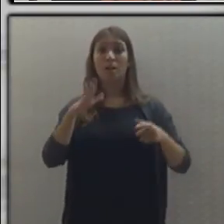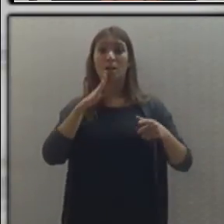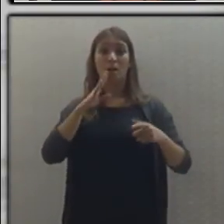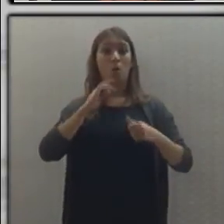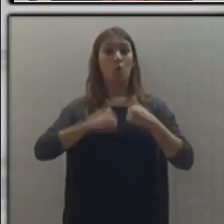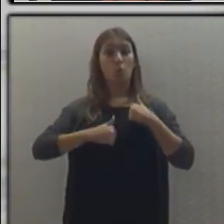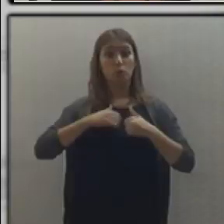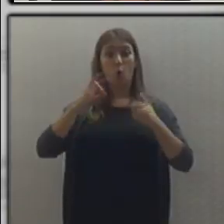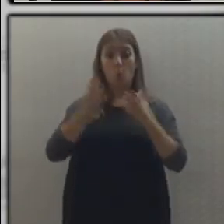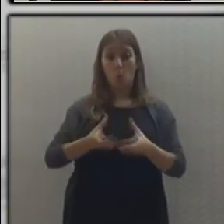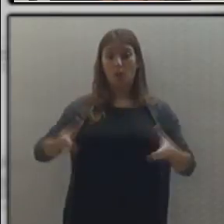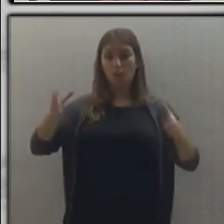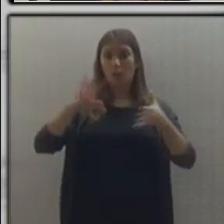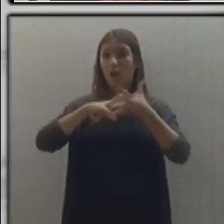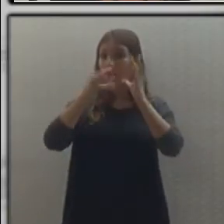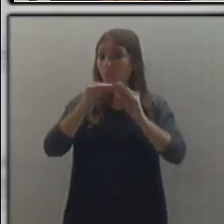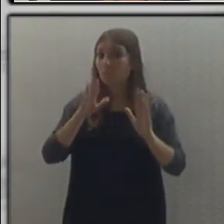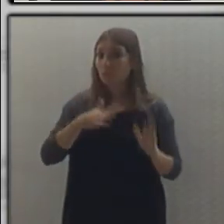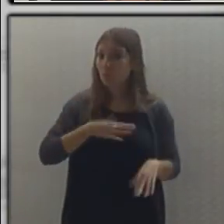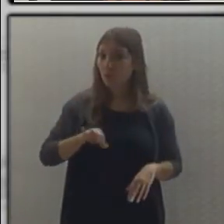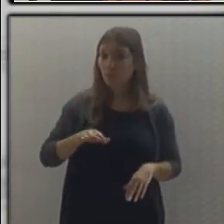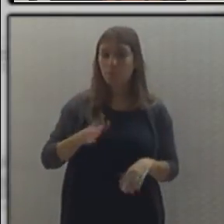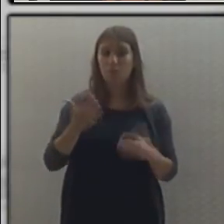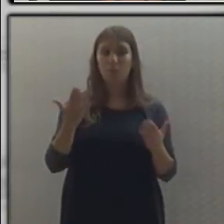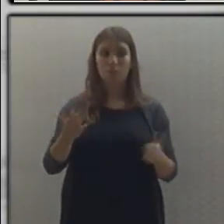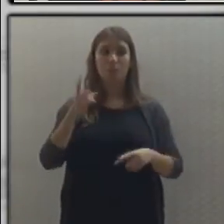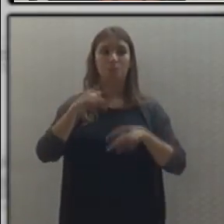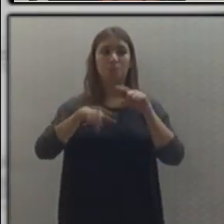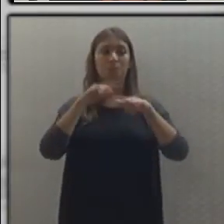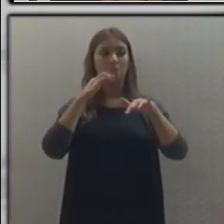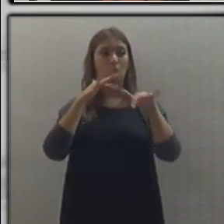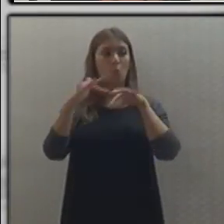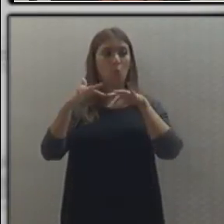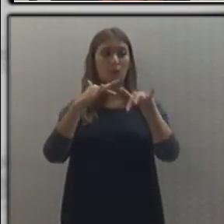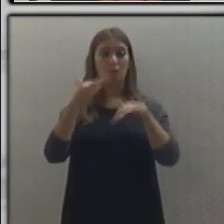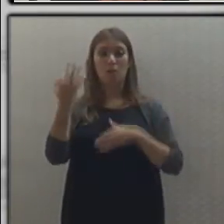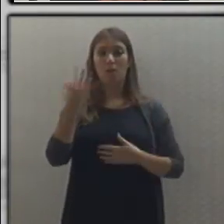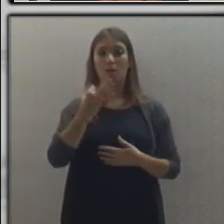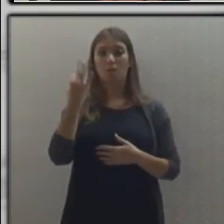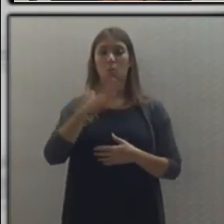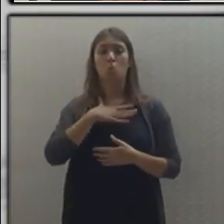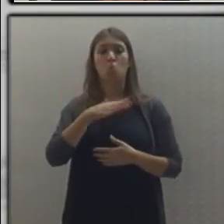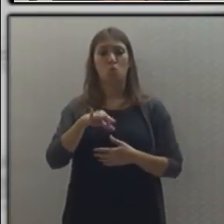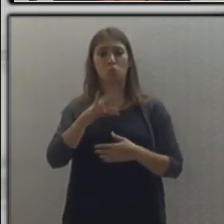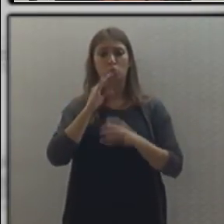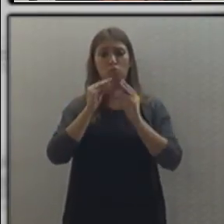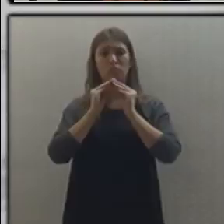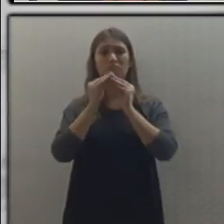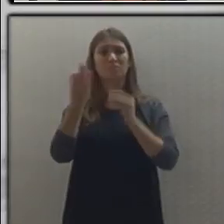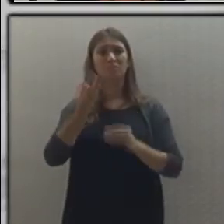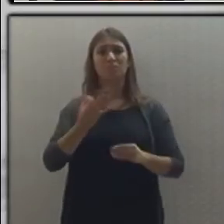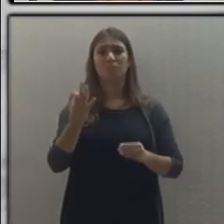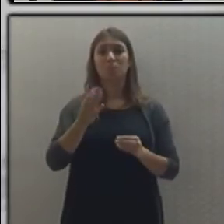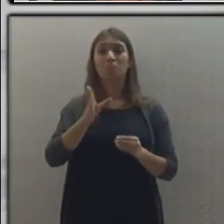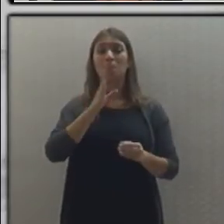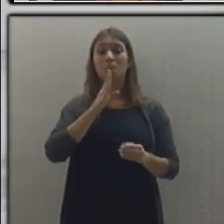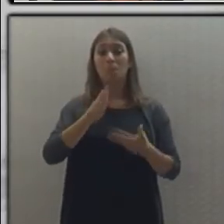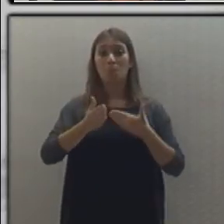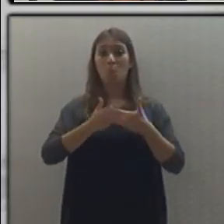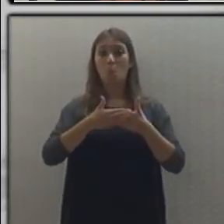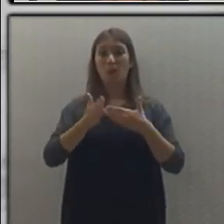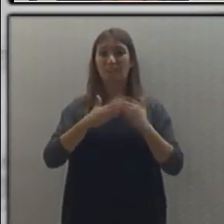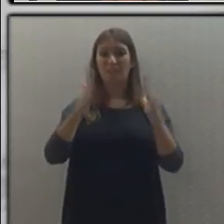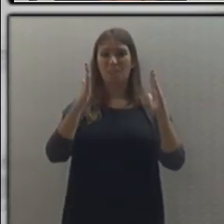o adaptación de la bañera. La actividad de movilidad podría generar la actuación constructiva de una ampliación de